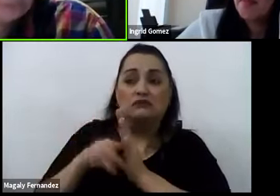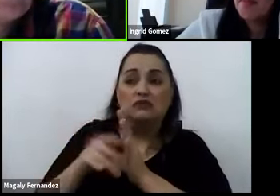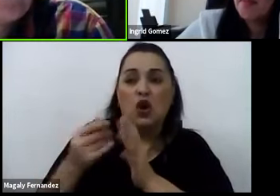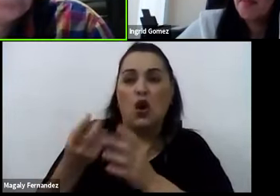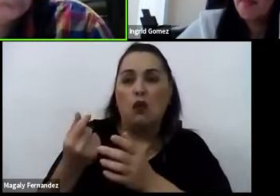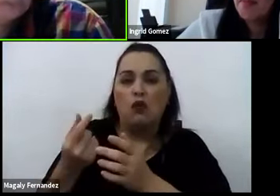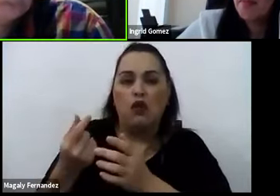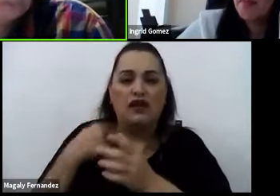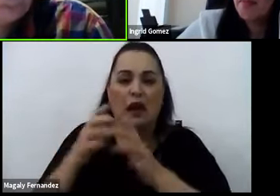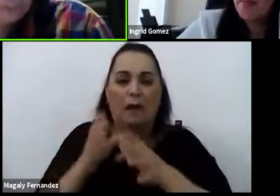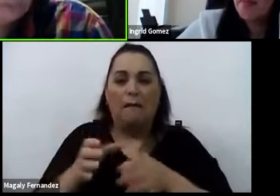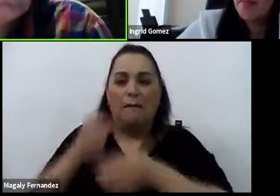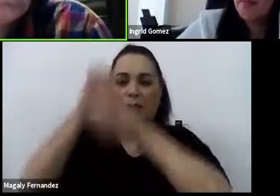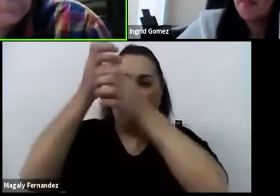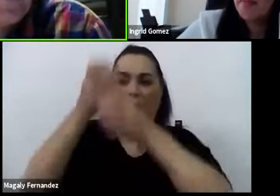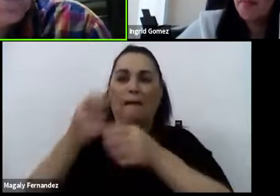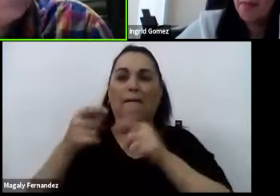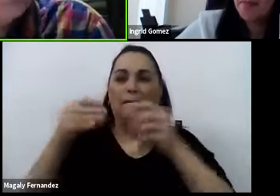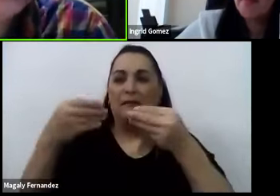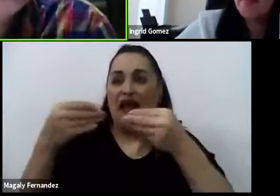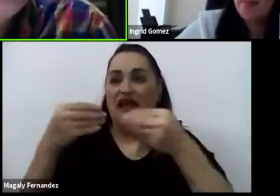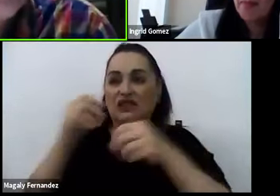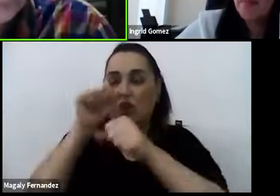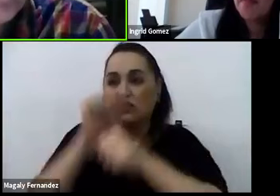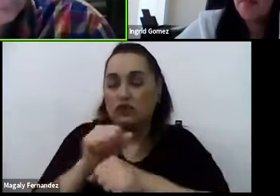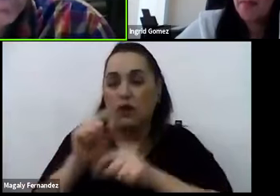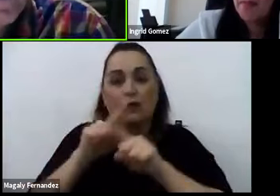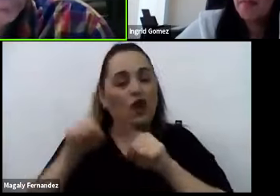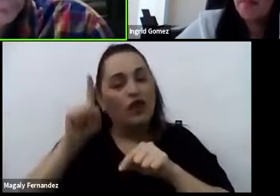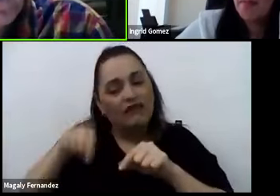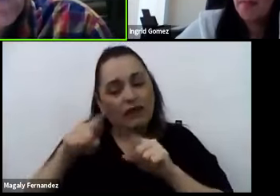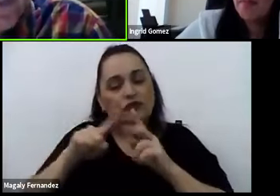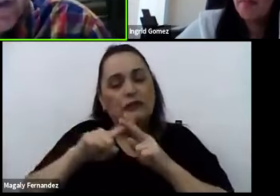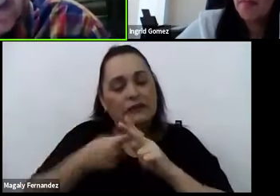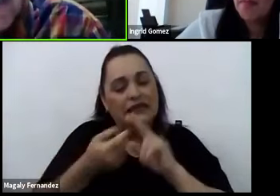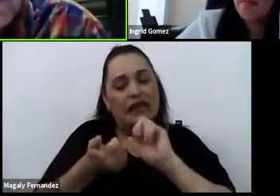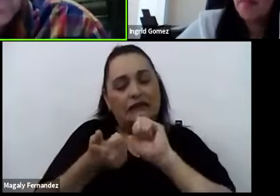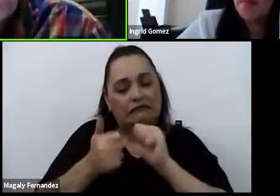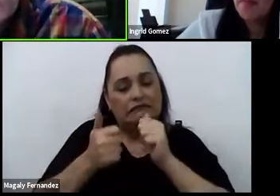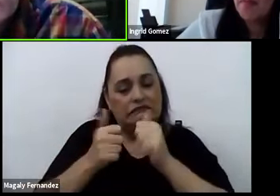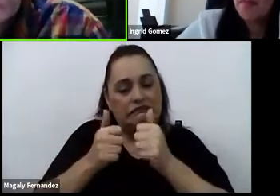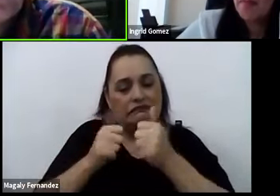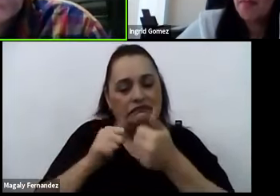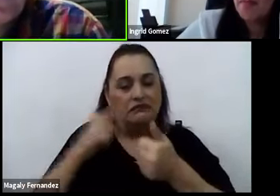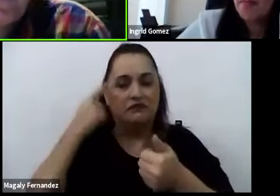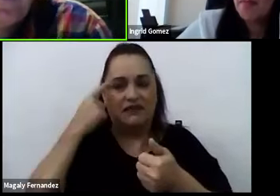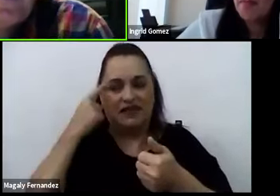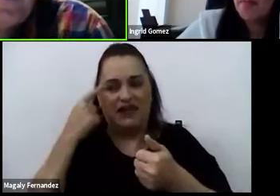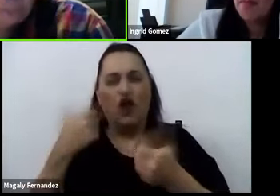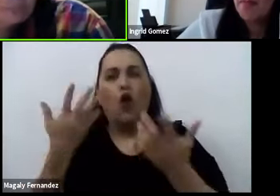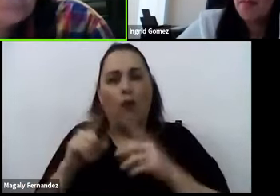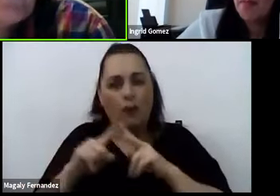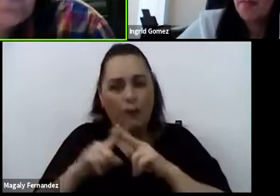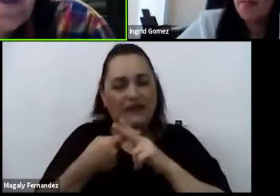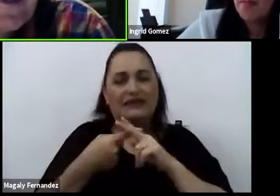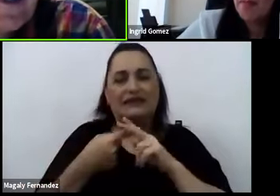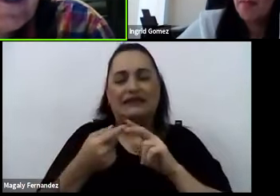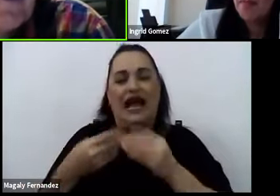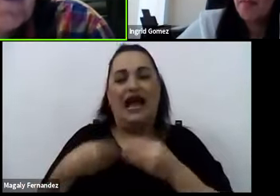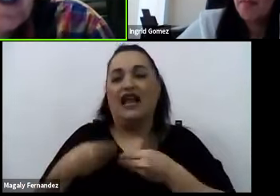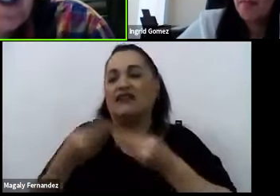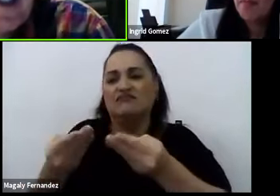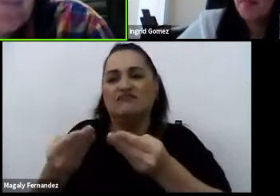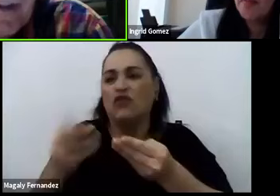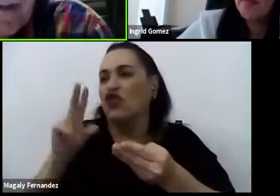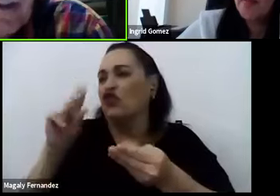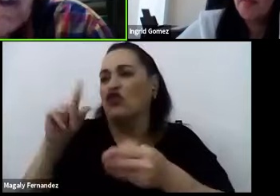envase de plástico nos tienen acostumbrados, pero que debemos empezar a cuestionar. cómo podemos empezar a dar lo que no